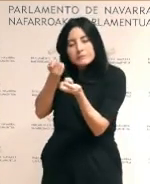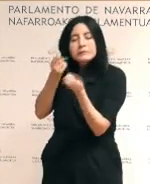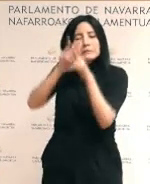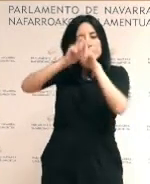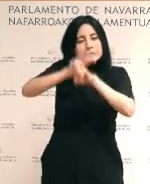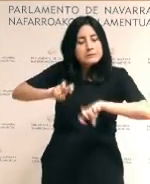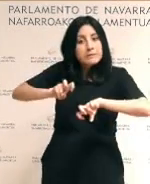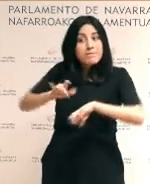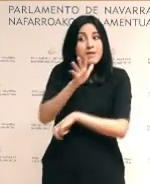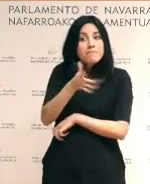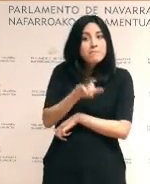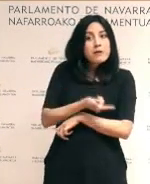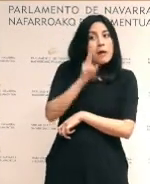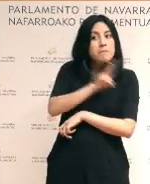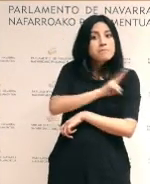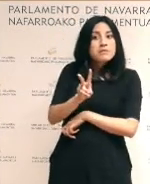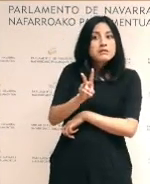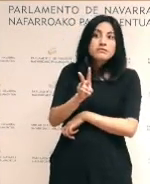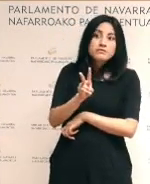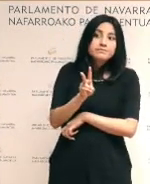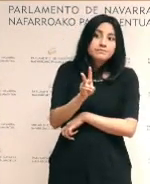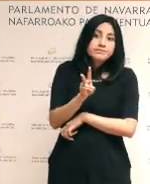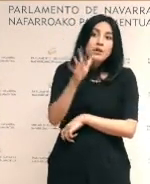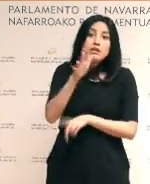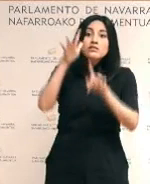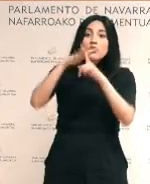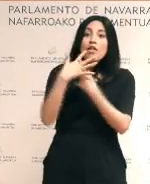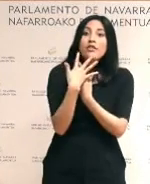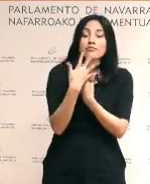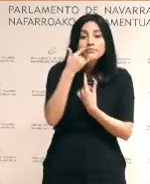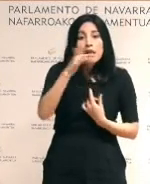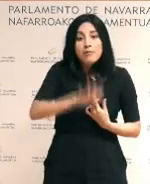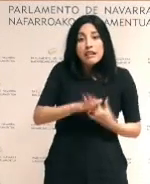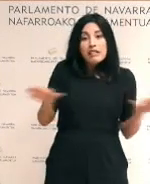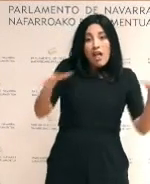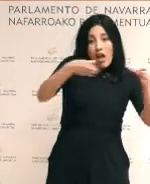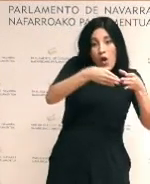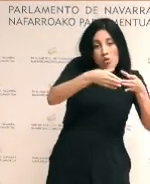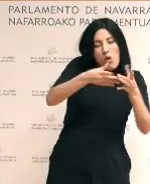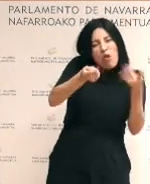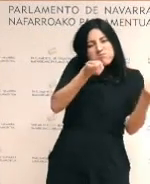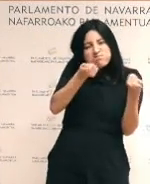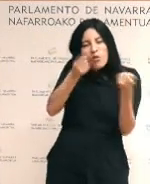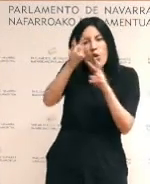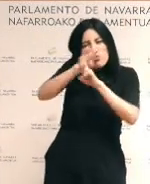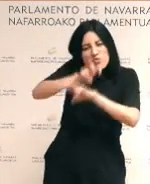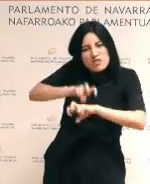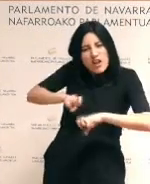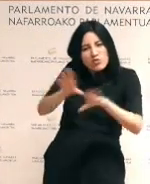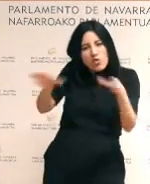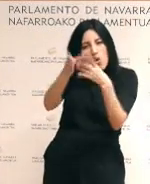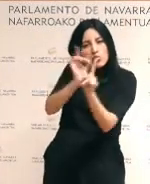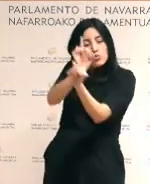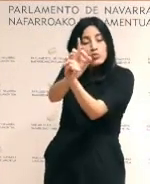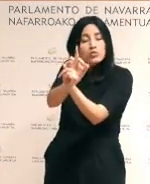y victimista de una supuesta cacería política, mediática y judicial. Lo que no cuela es que quienes han normalizado